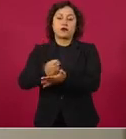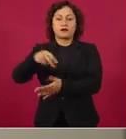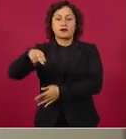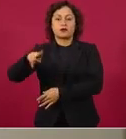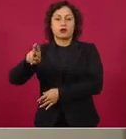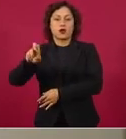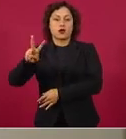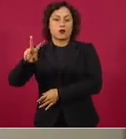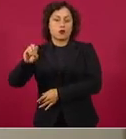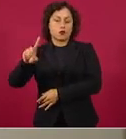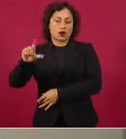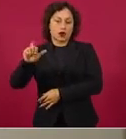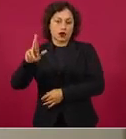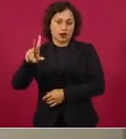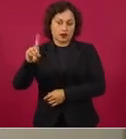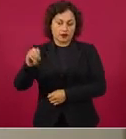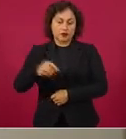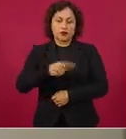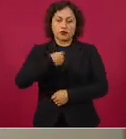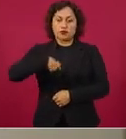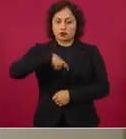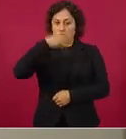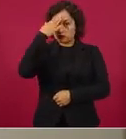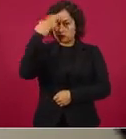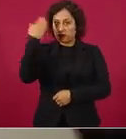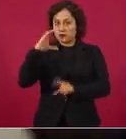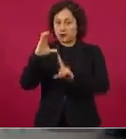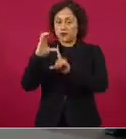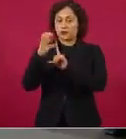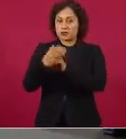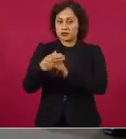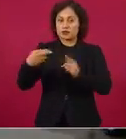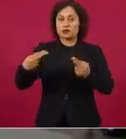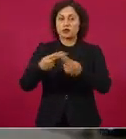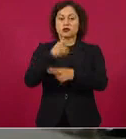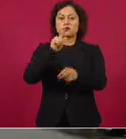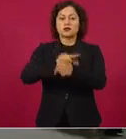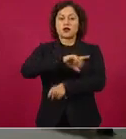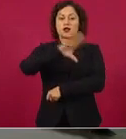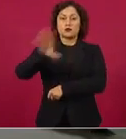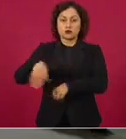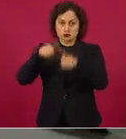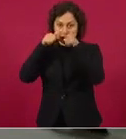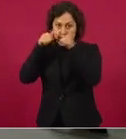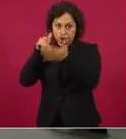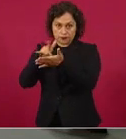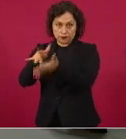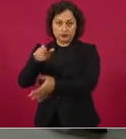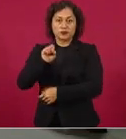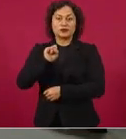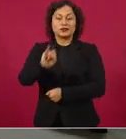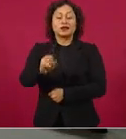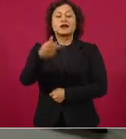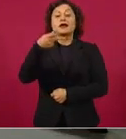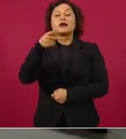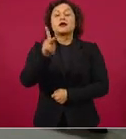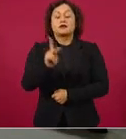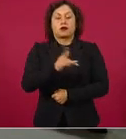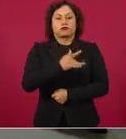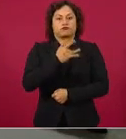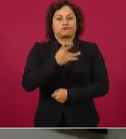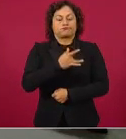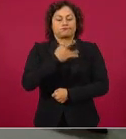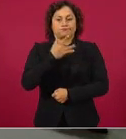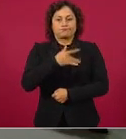Sabemos también que la Comisión Nacional de Búsqueda también está al pendiente, pero la incertidumbre, y lo